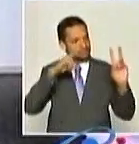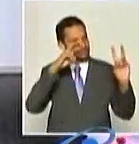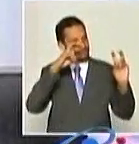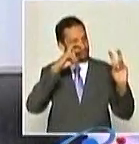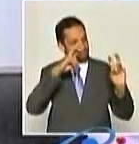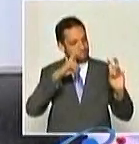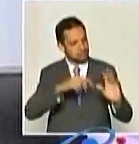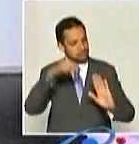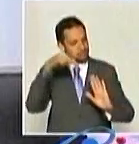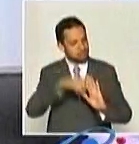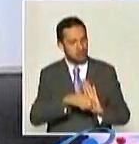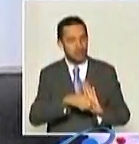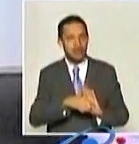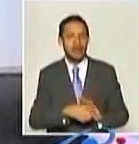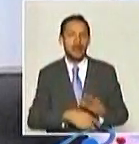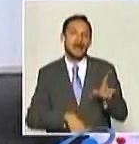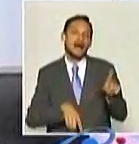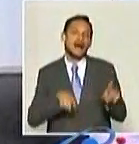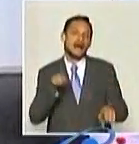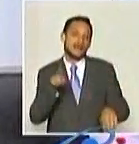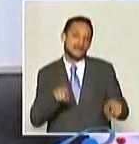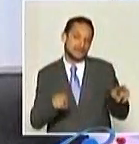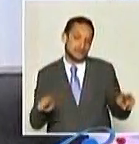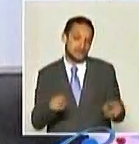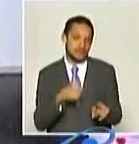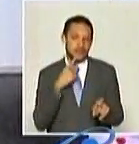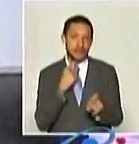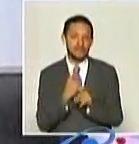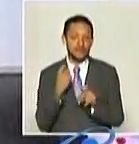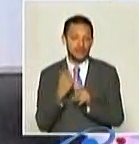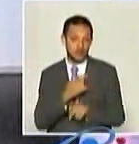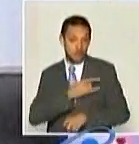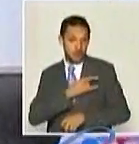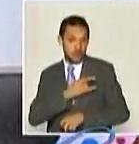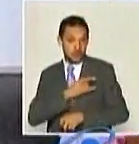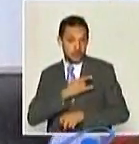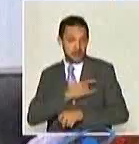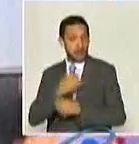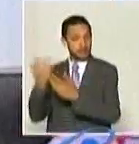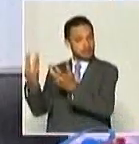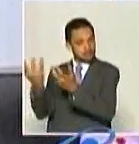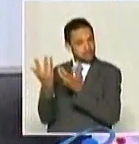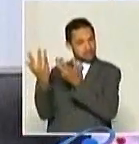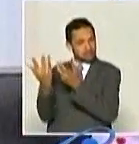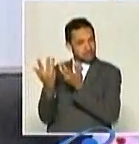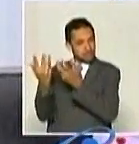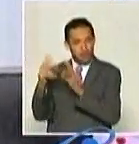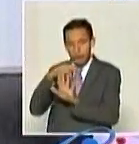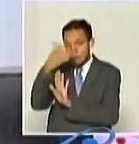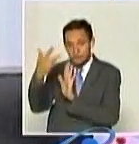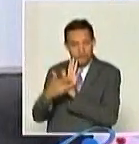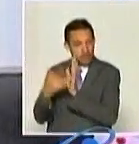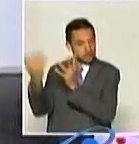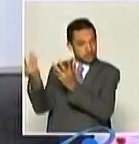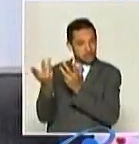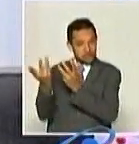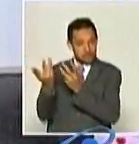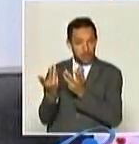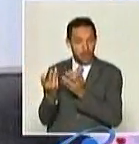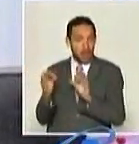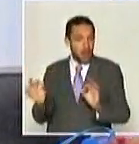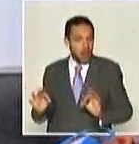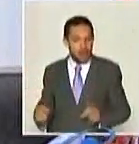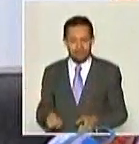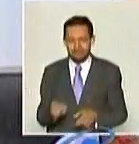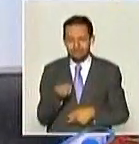infortunadamente pasan muy rápido en nuestra formación médica. No nos dan un conocimiento amplio en nuestras facultades de medicina.